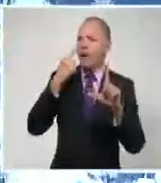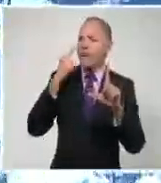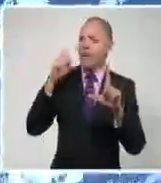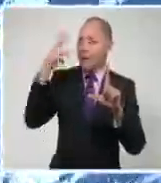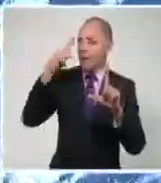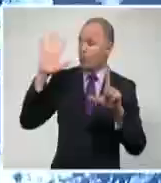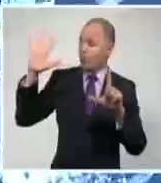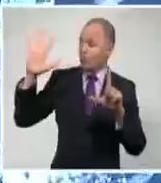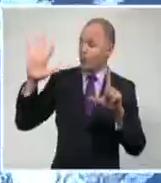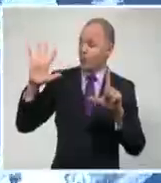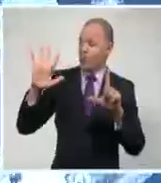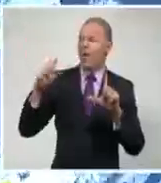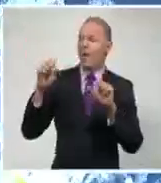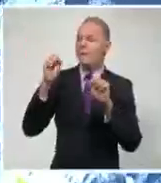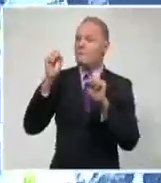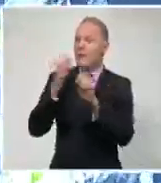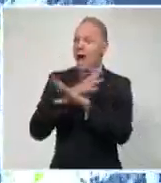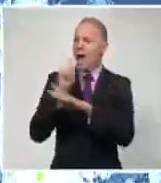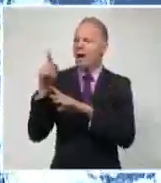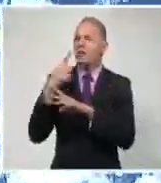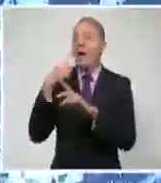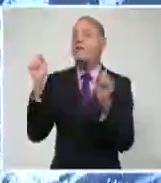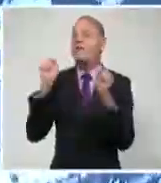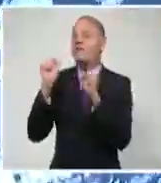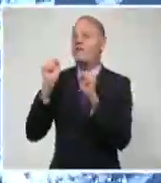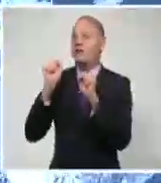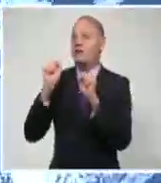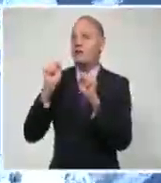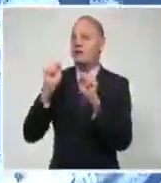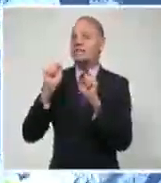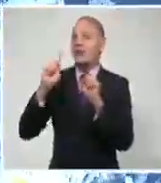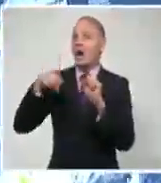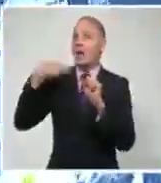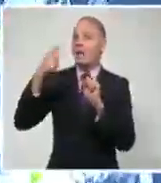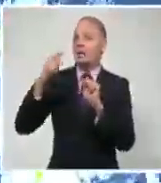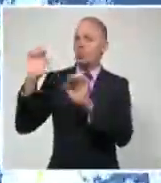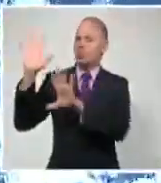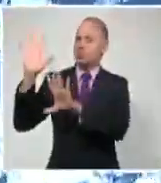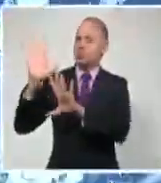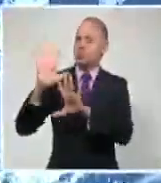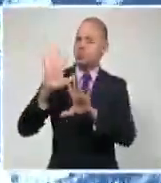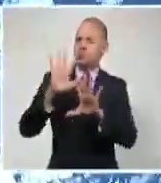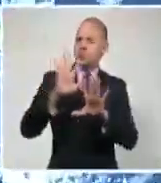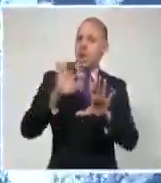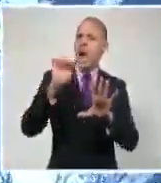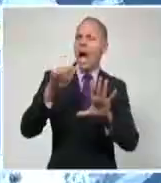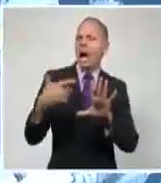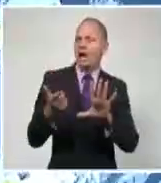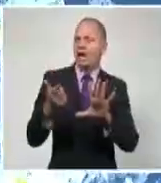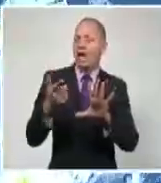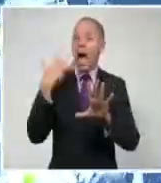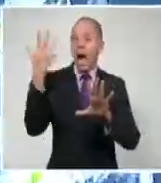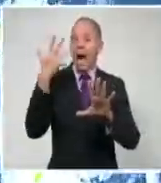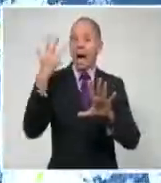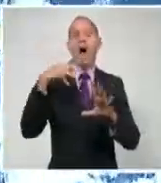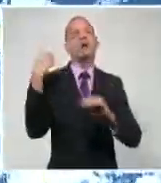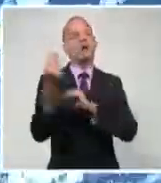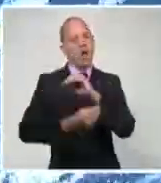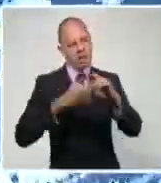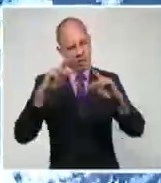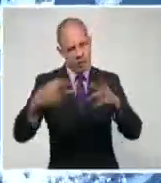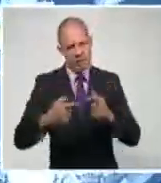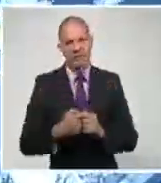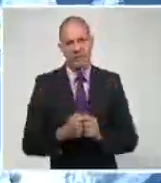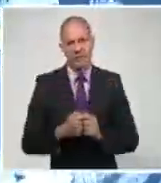de México y debe llegar al occidente de nuestro territorio en horas de la mañana, produciendo un nuevo cambio de tiempo, incrementando